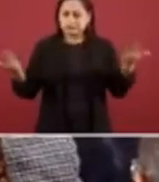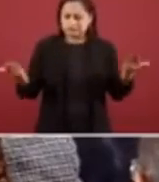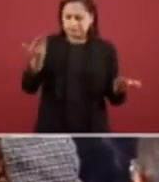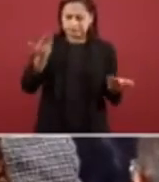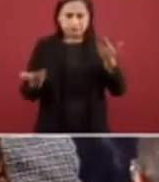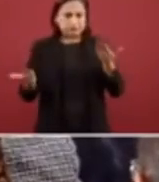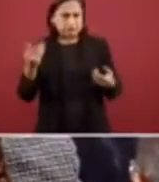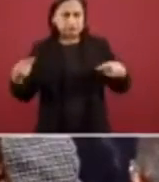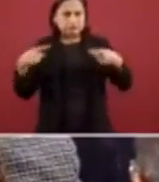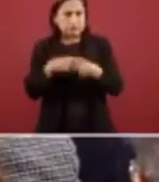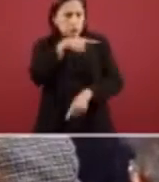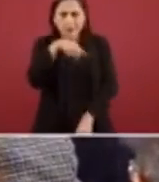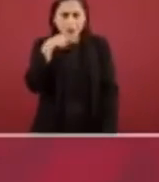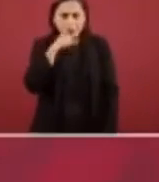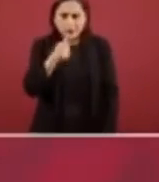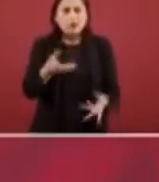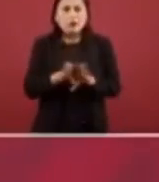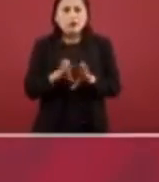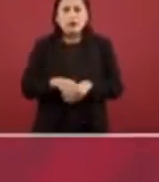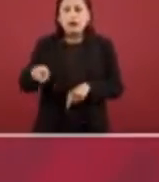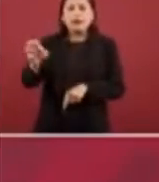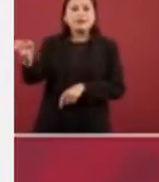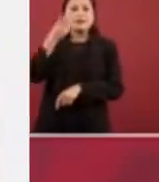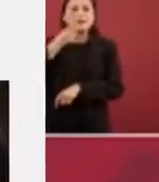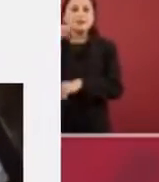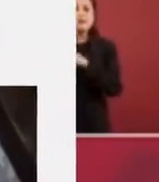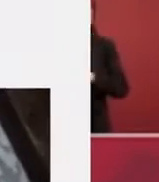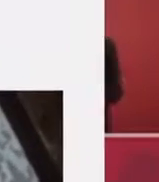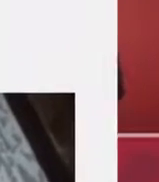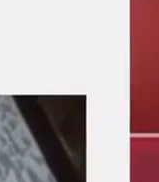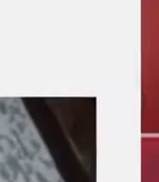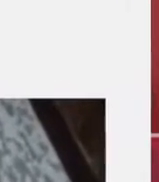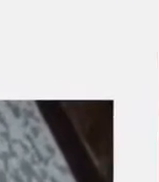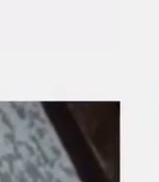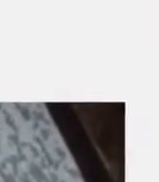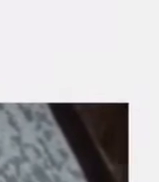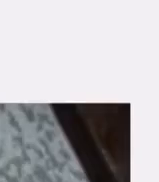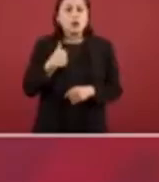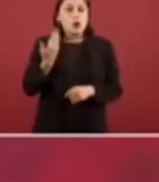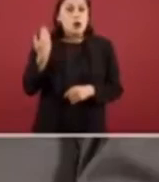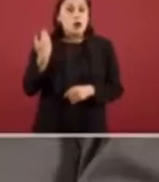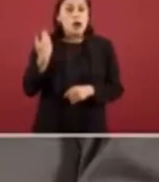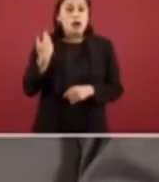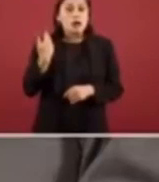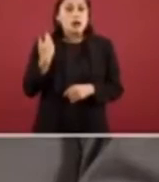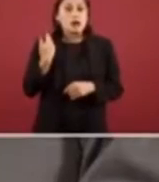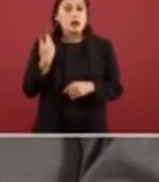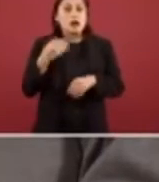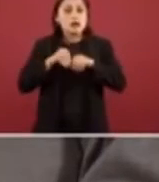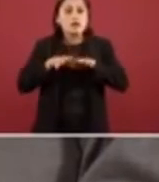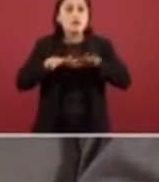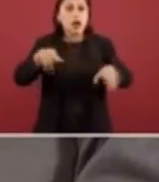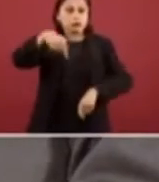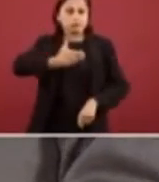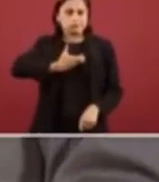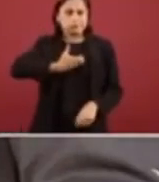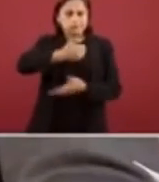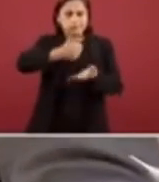usted ve en la economía? Eso último que acabas de decir. Acabo de informar en el Zócalo de la Ciudad de México.